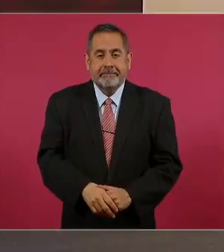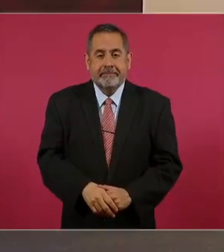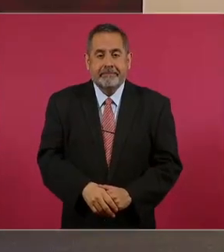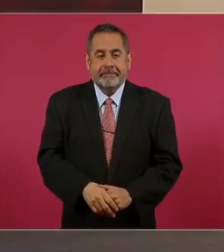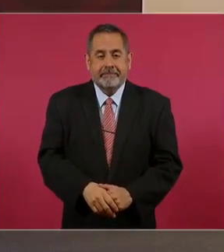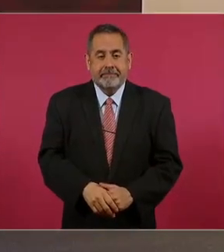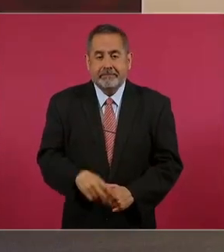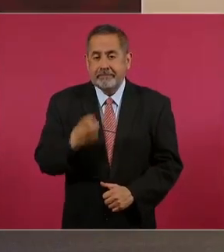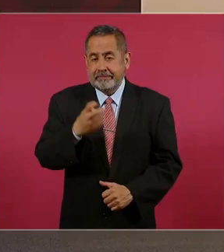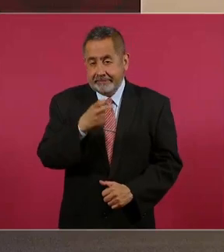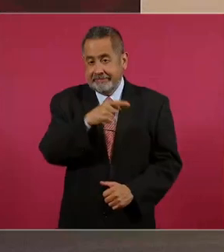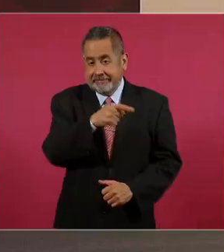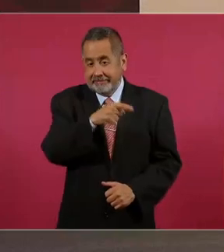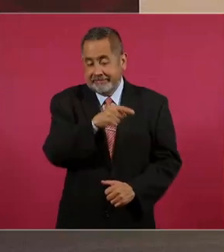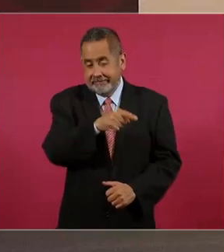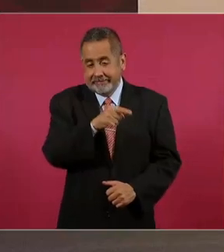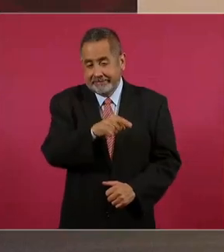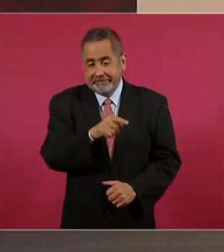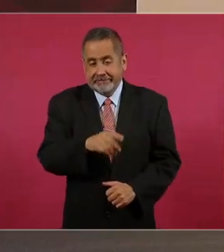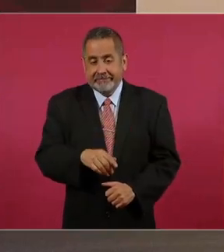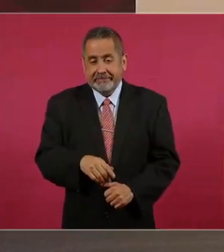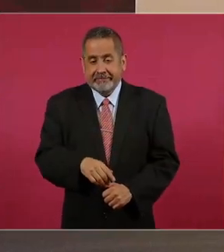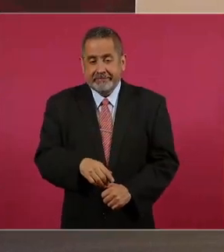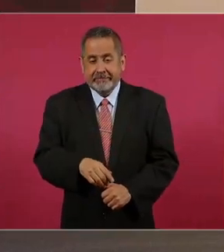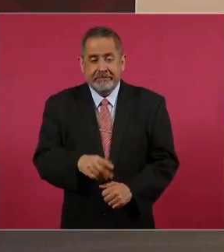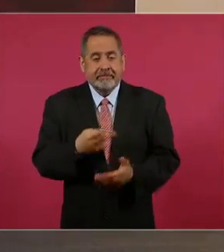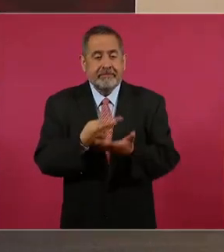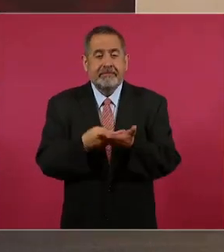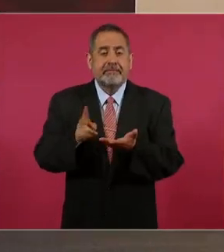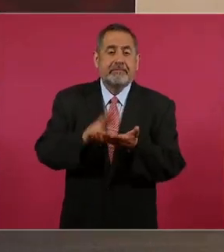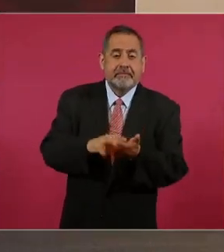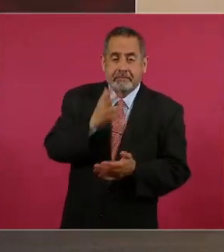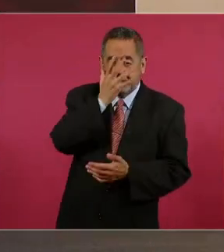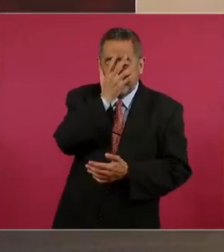Este es en su doble papel